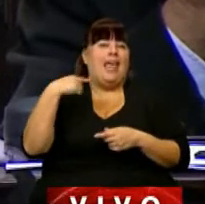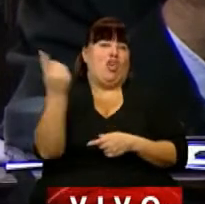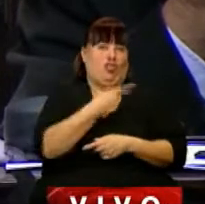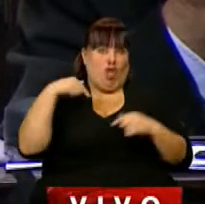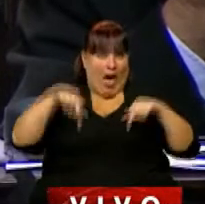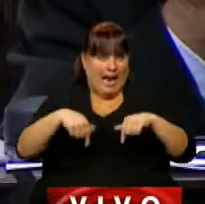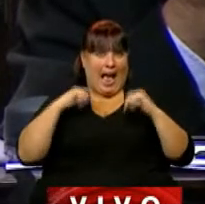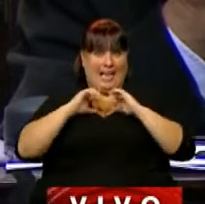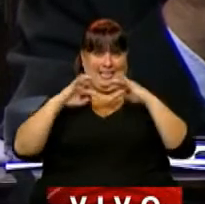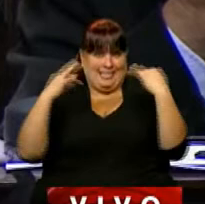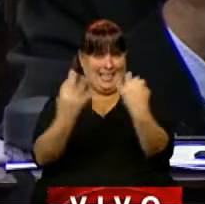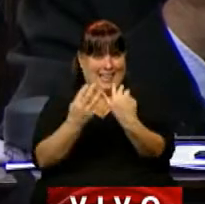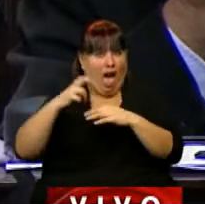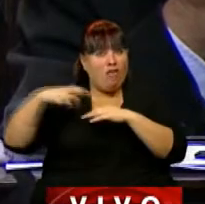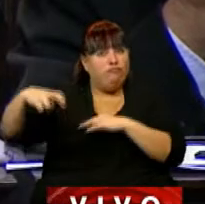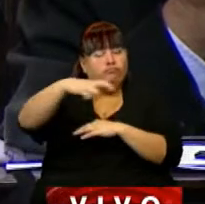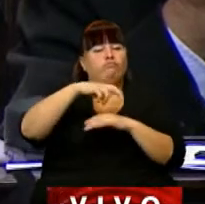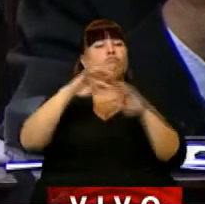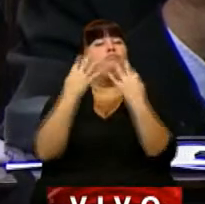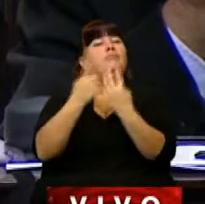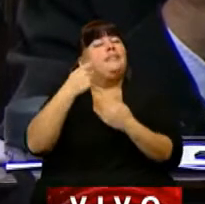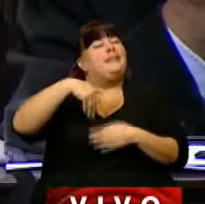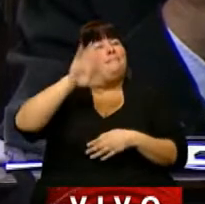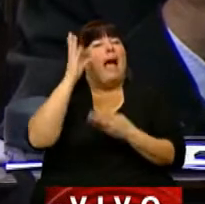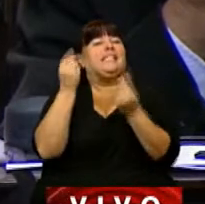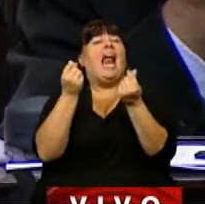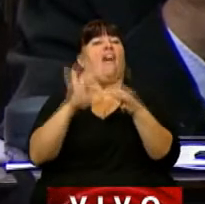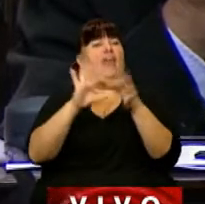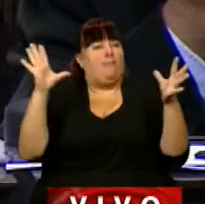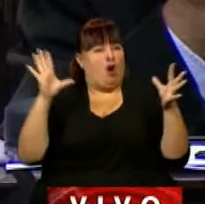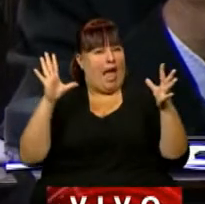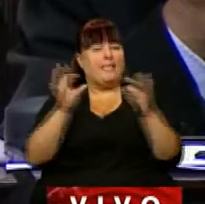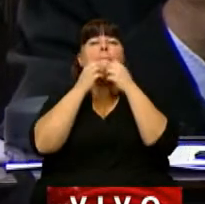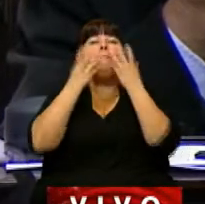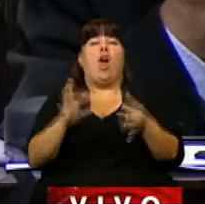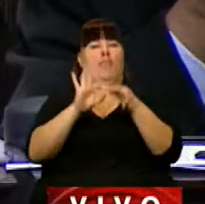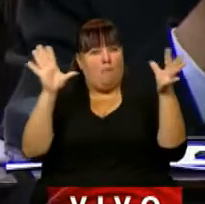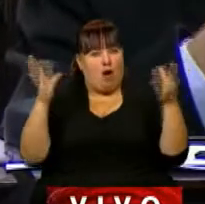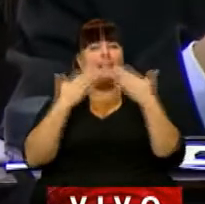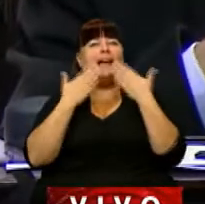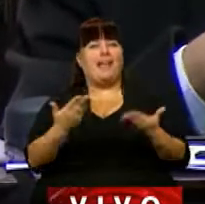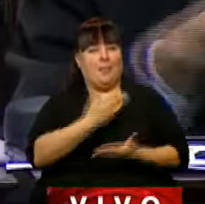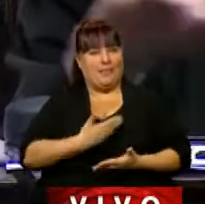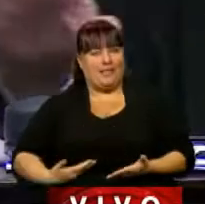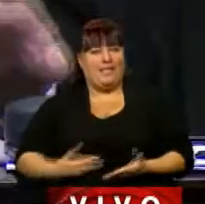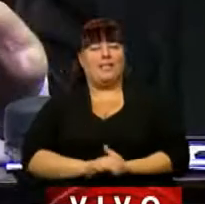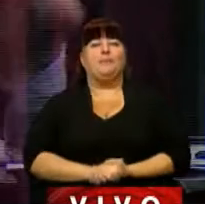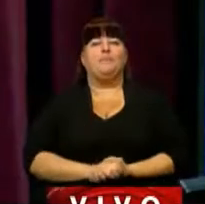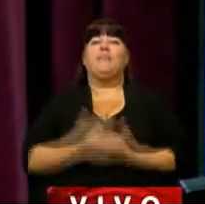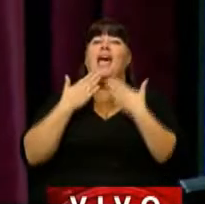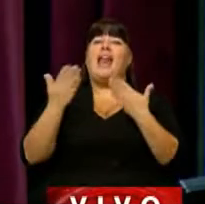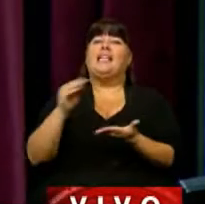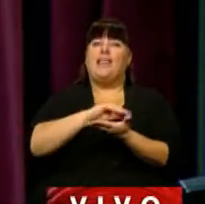estamos aquí sentados en nuestras bancas es más calidad democrática, mejor democracia. Gracias, presidente. Gracias,